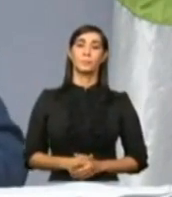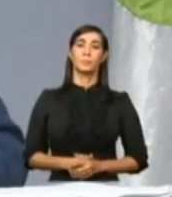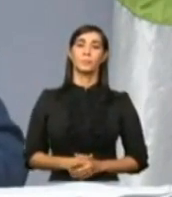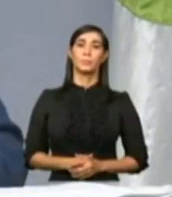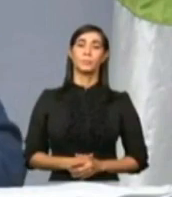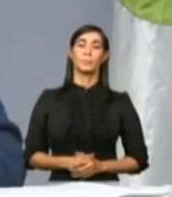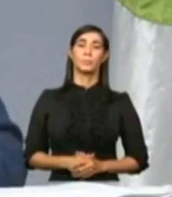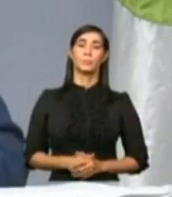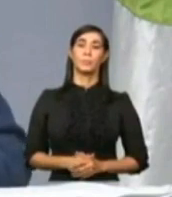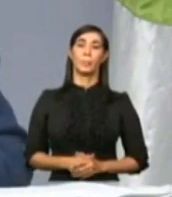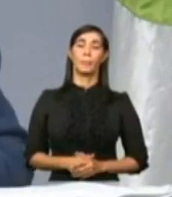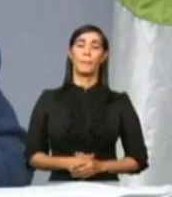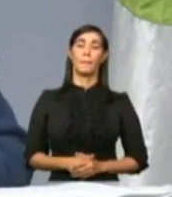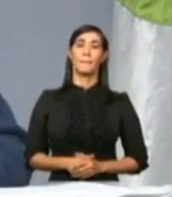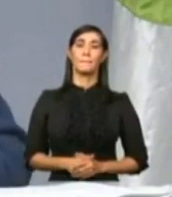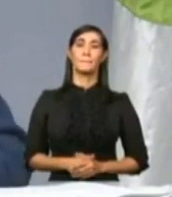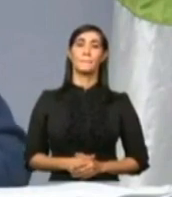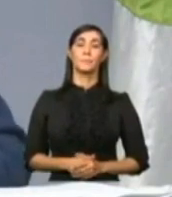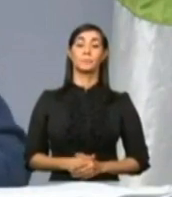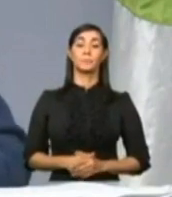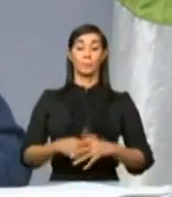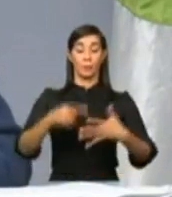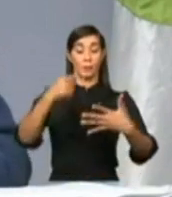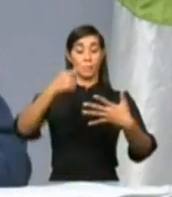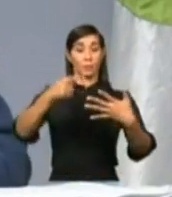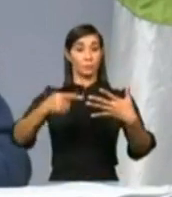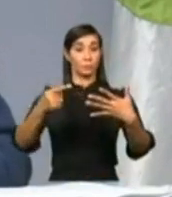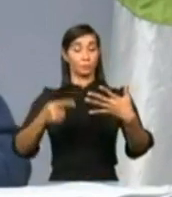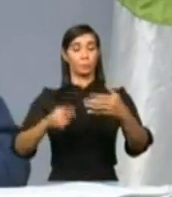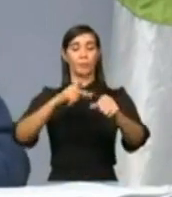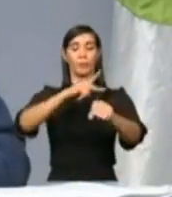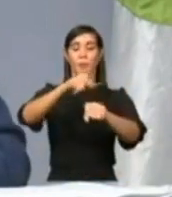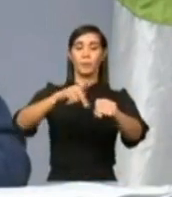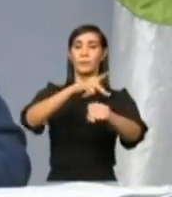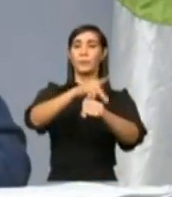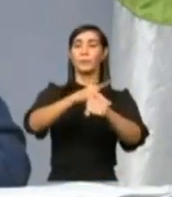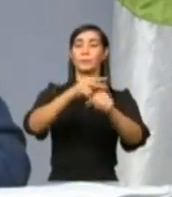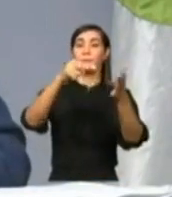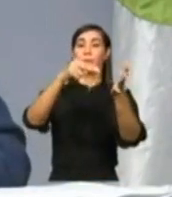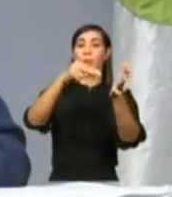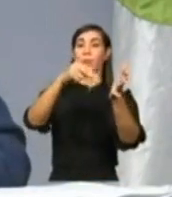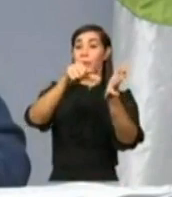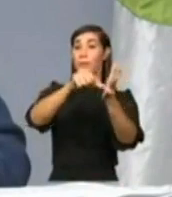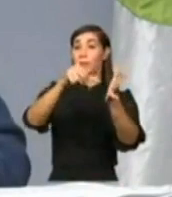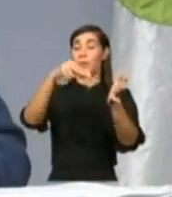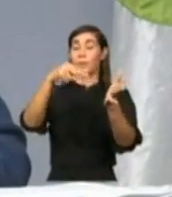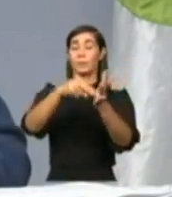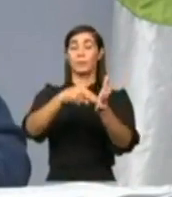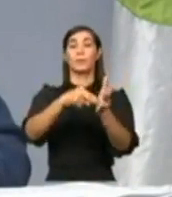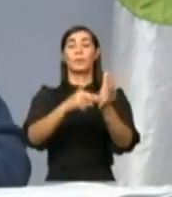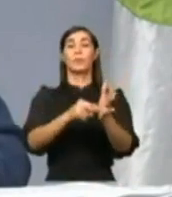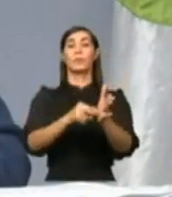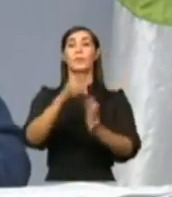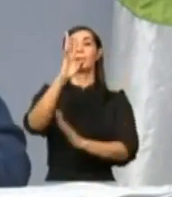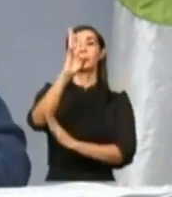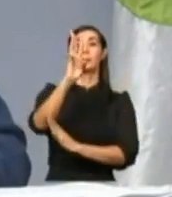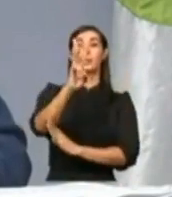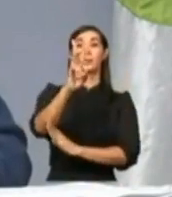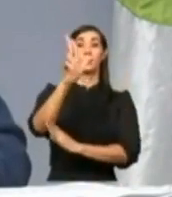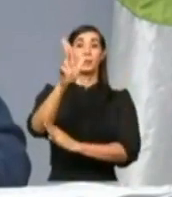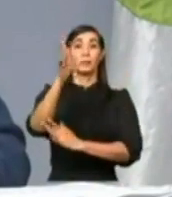El detalle por provincia: en el Distrito Nacional se registraron 63 casos